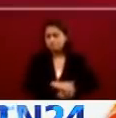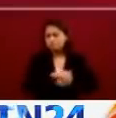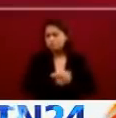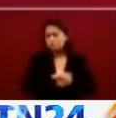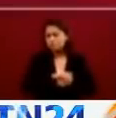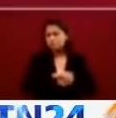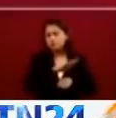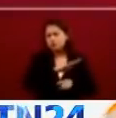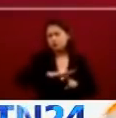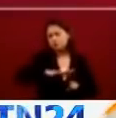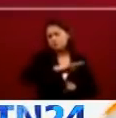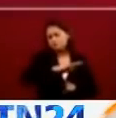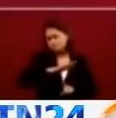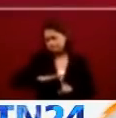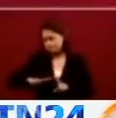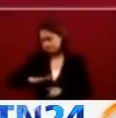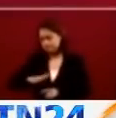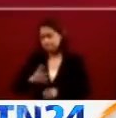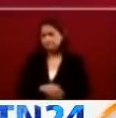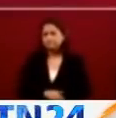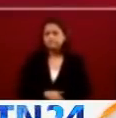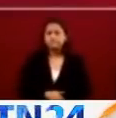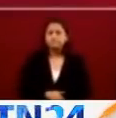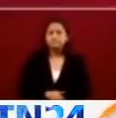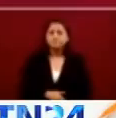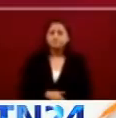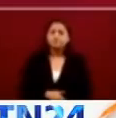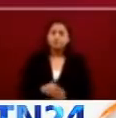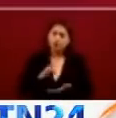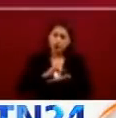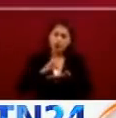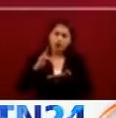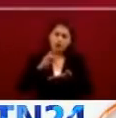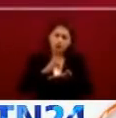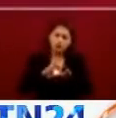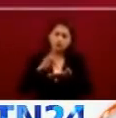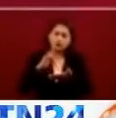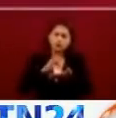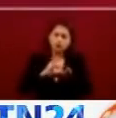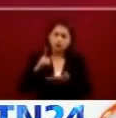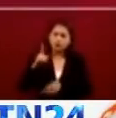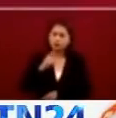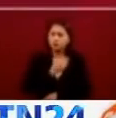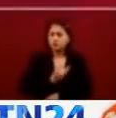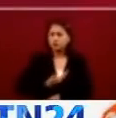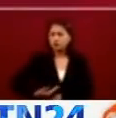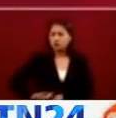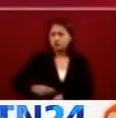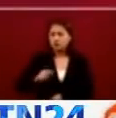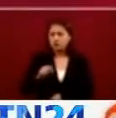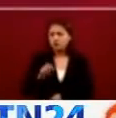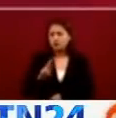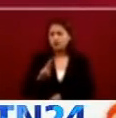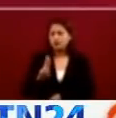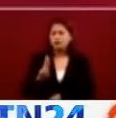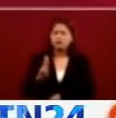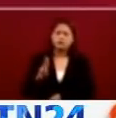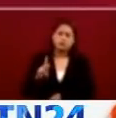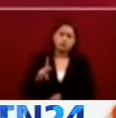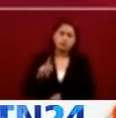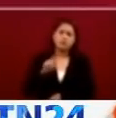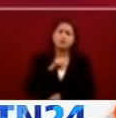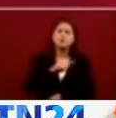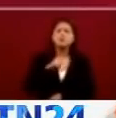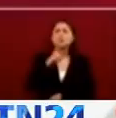Agradezco pues las expresiones del presidente Trump, del